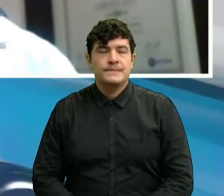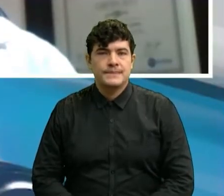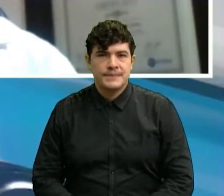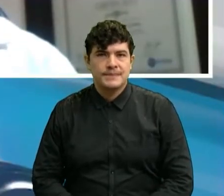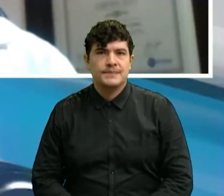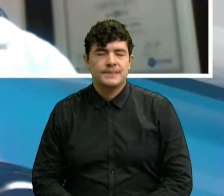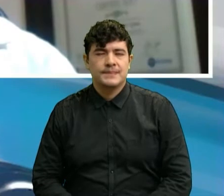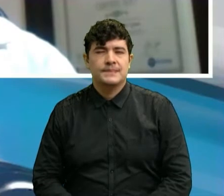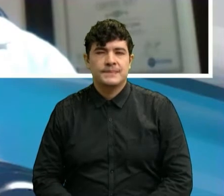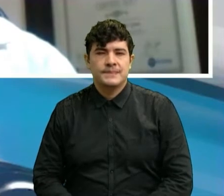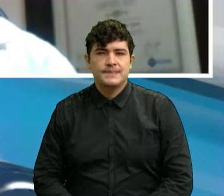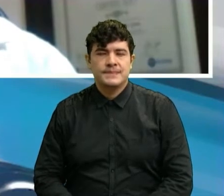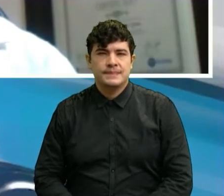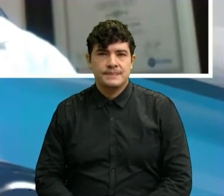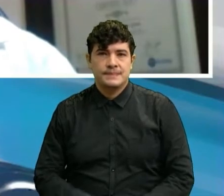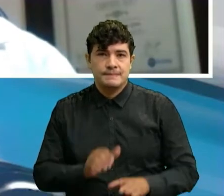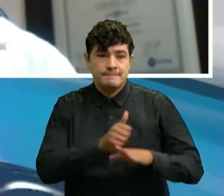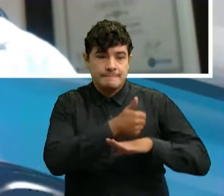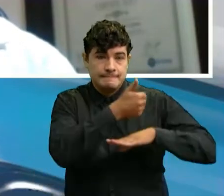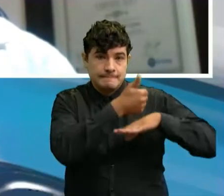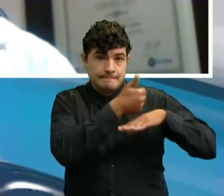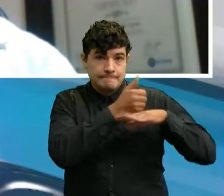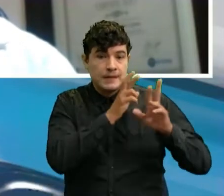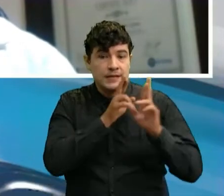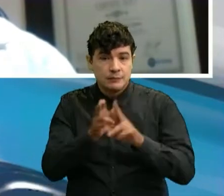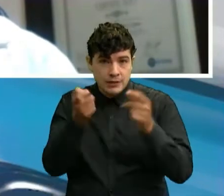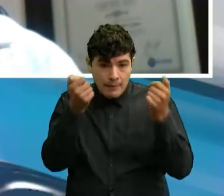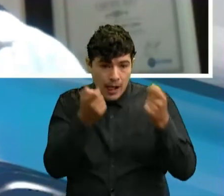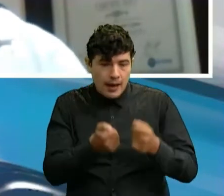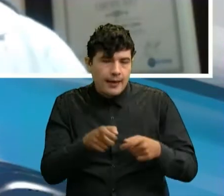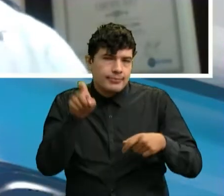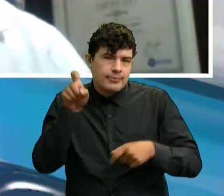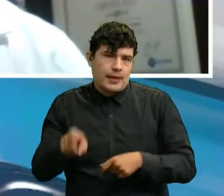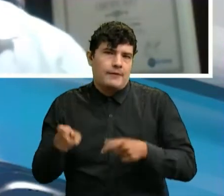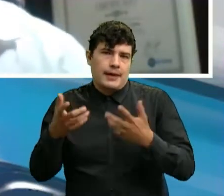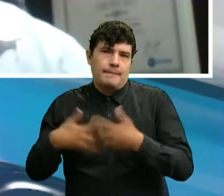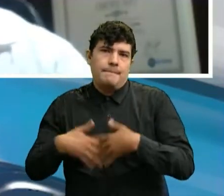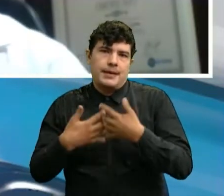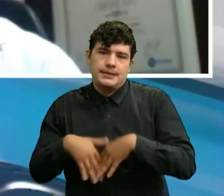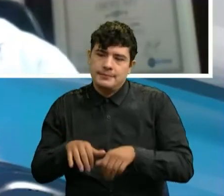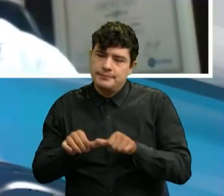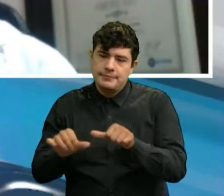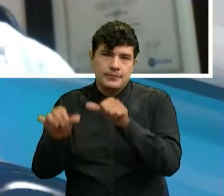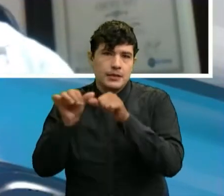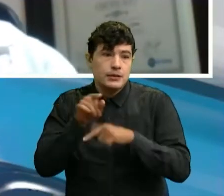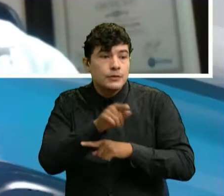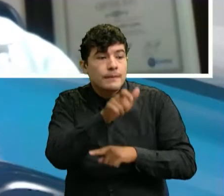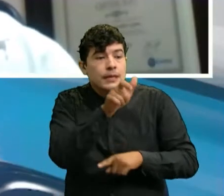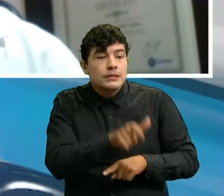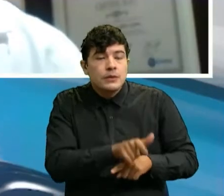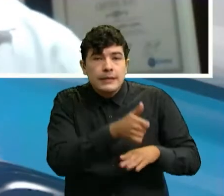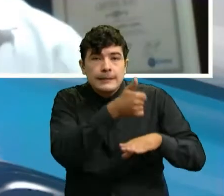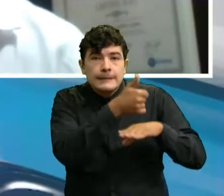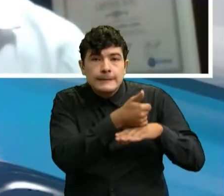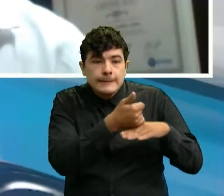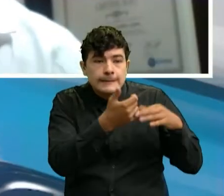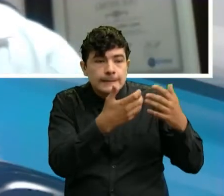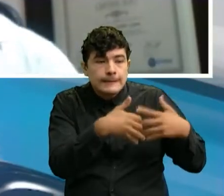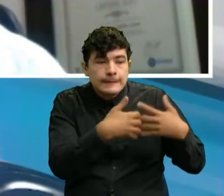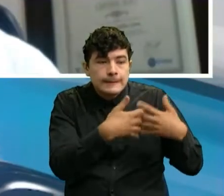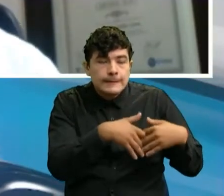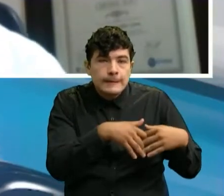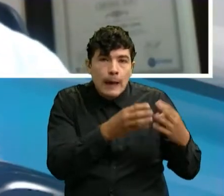Importante, para que el empleador pueda responder por el cálculo, pues debe existir. O sea, si el empleador no existe, no hay a quién cobrarle, a